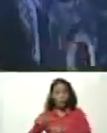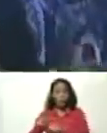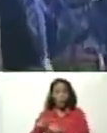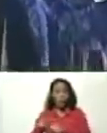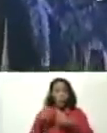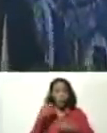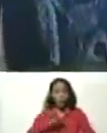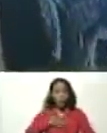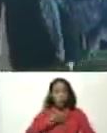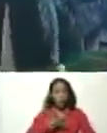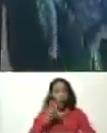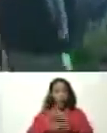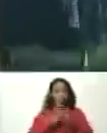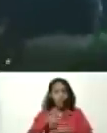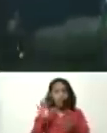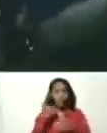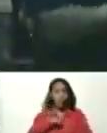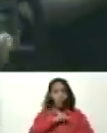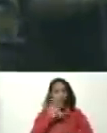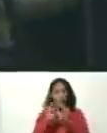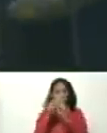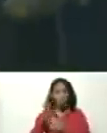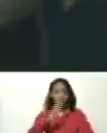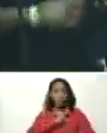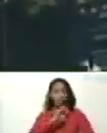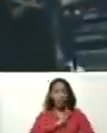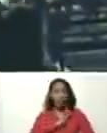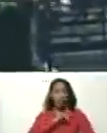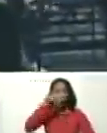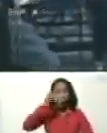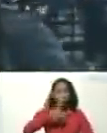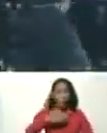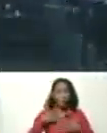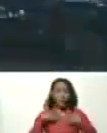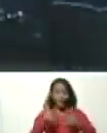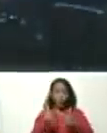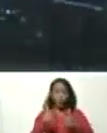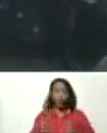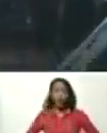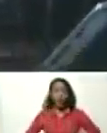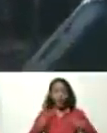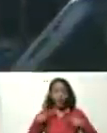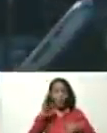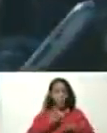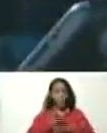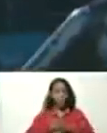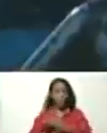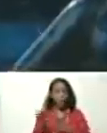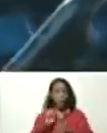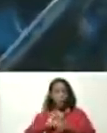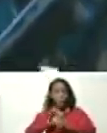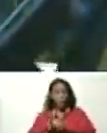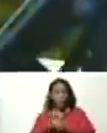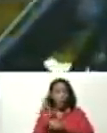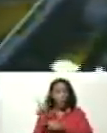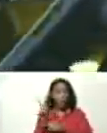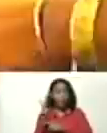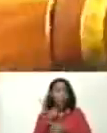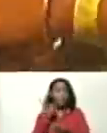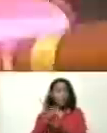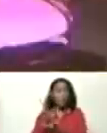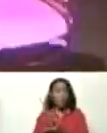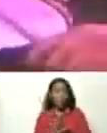poder garantizar que nuestra familia tenga pues hoy salud y vida, porque el COVID-19, bueno, se llevó muchas